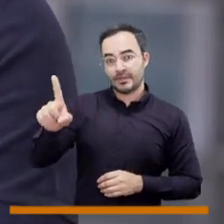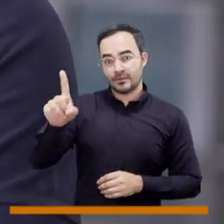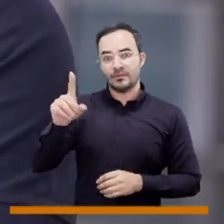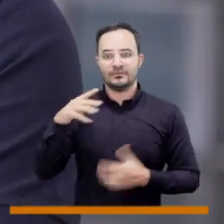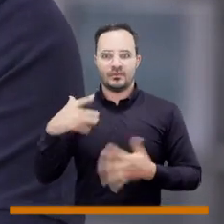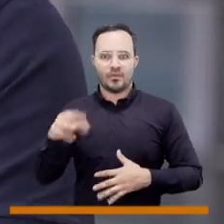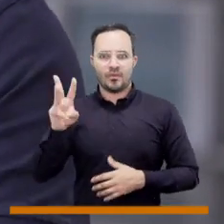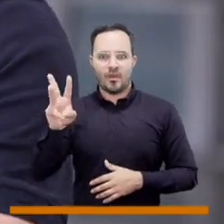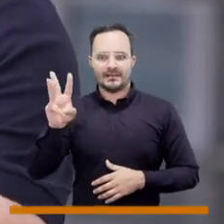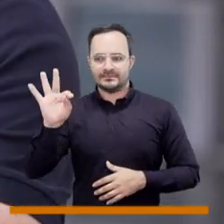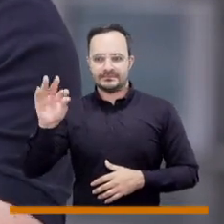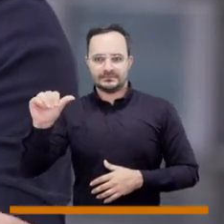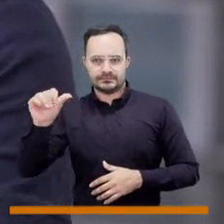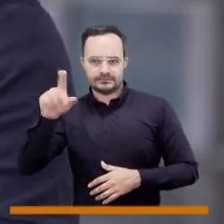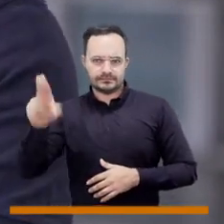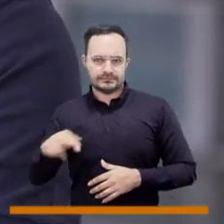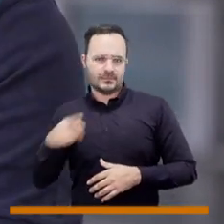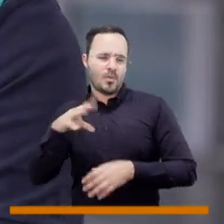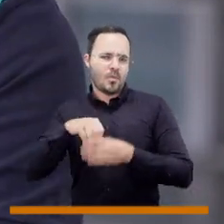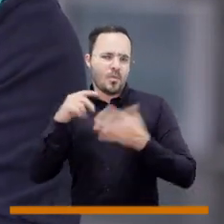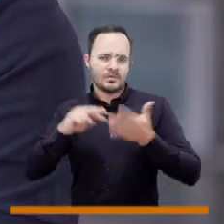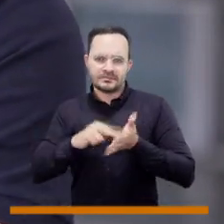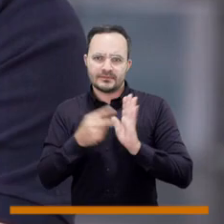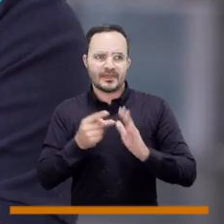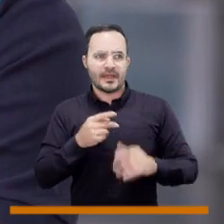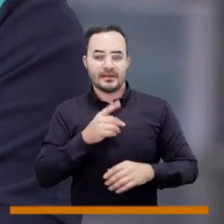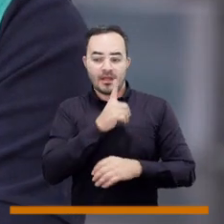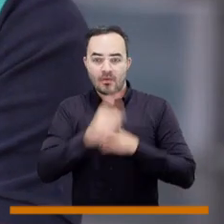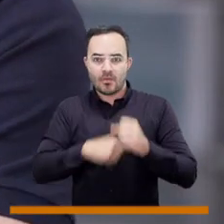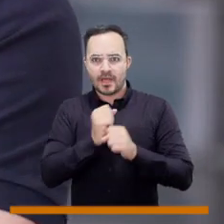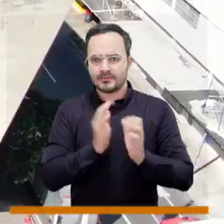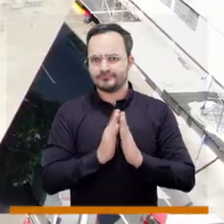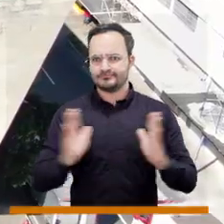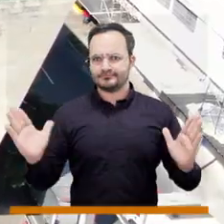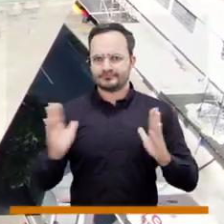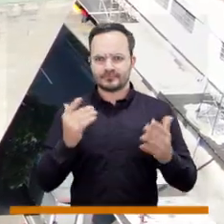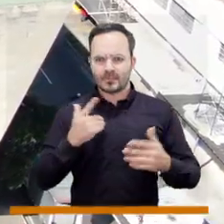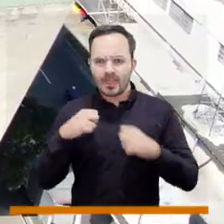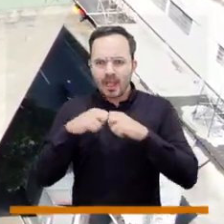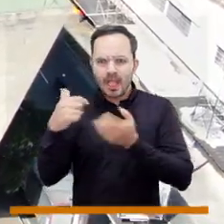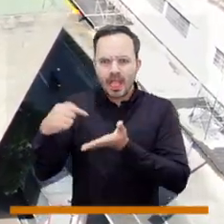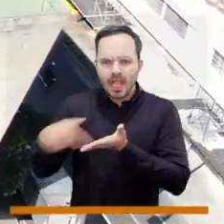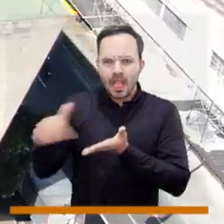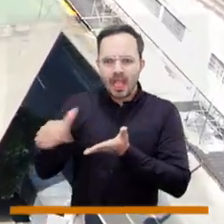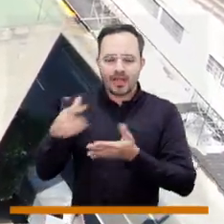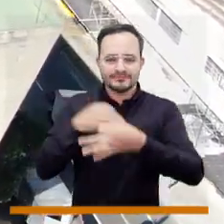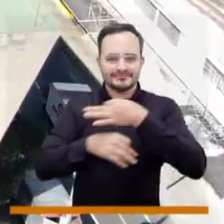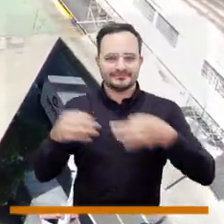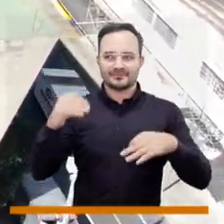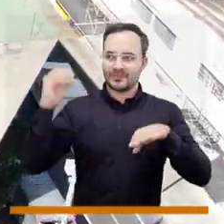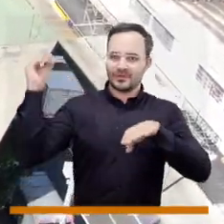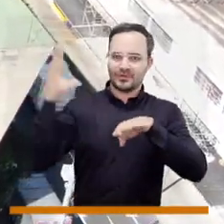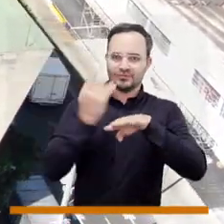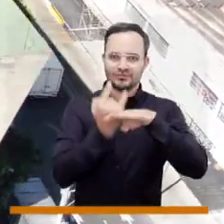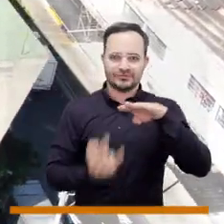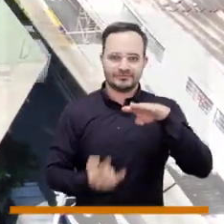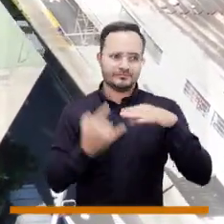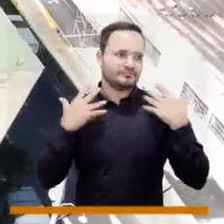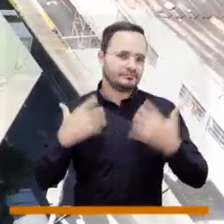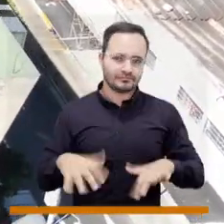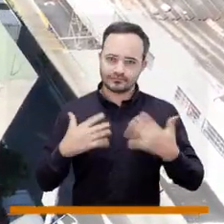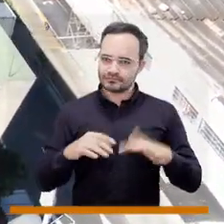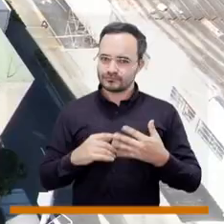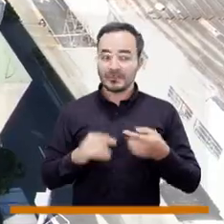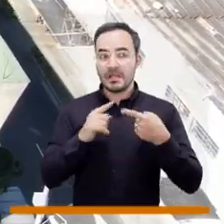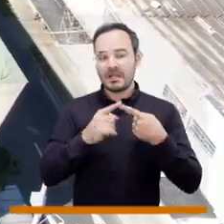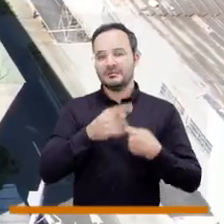lo que significan es un 39% de reducción de energía al año. Eso es muy importante y muy significativo. Esto fue una parte de la postulación,